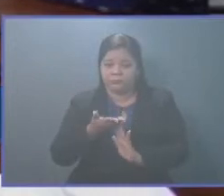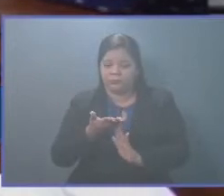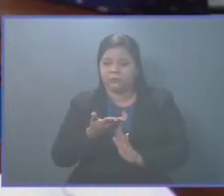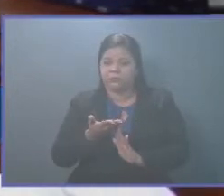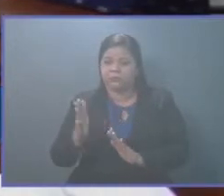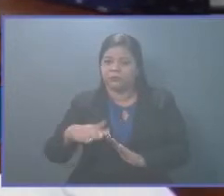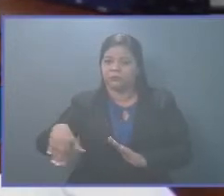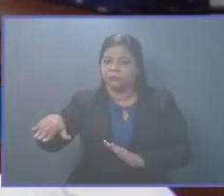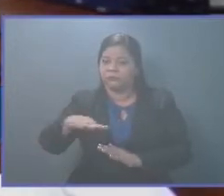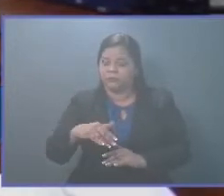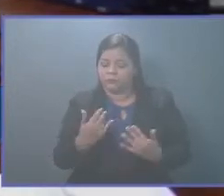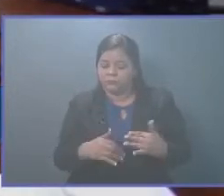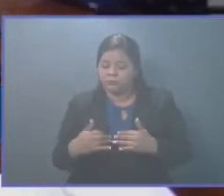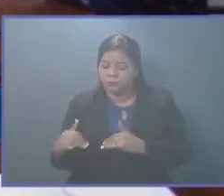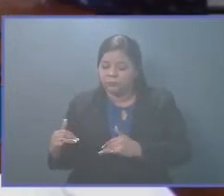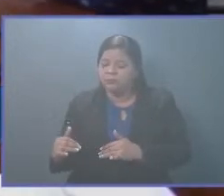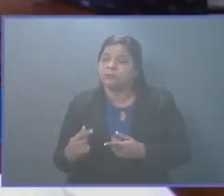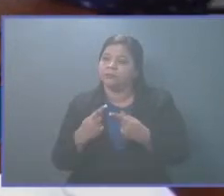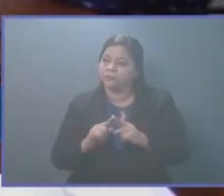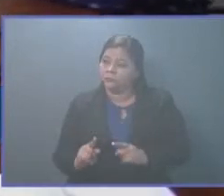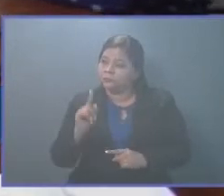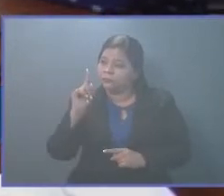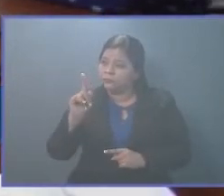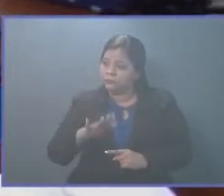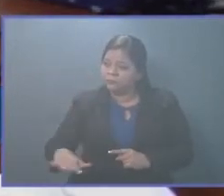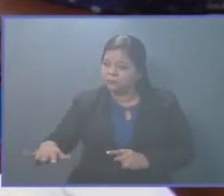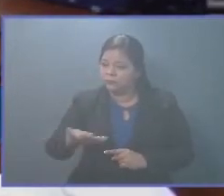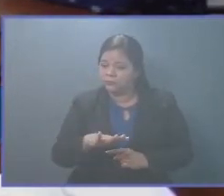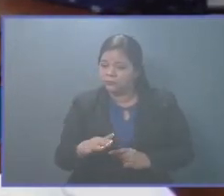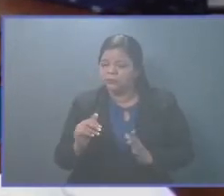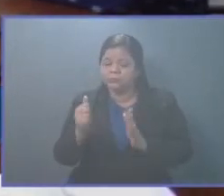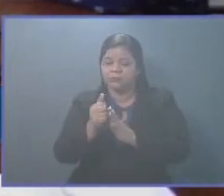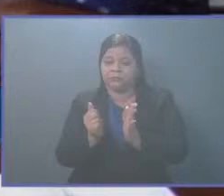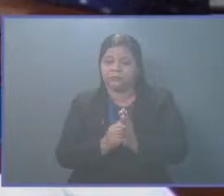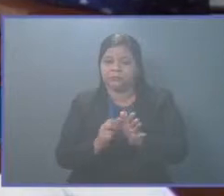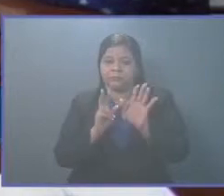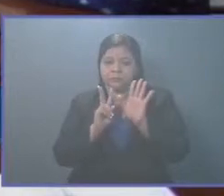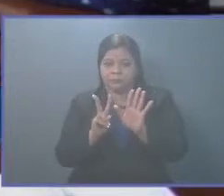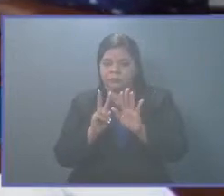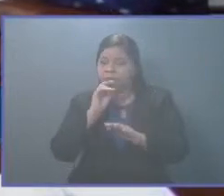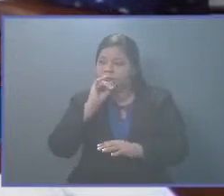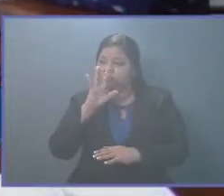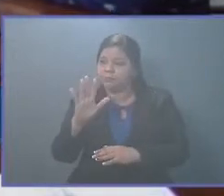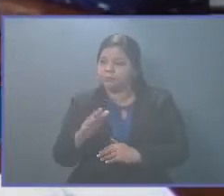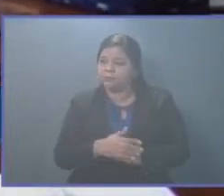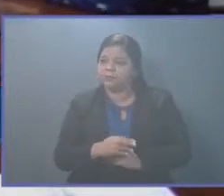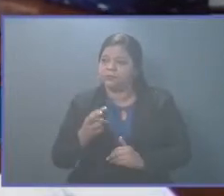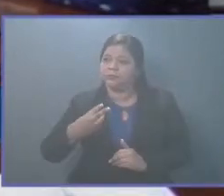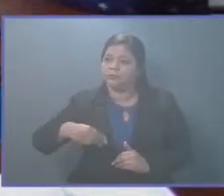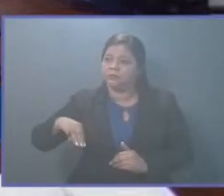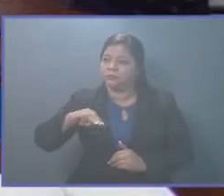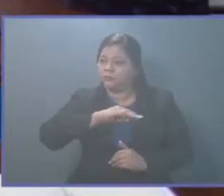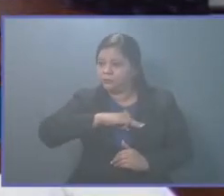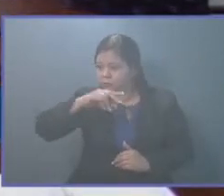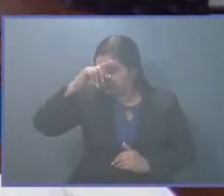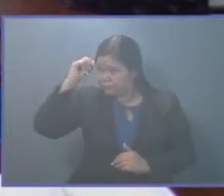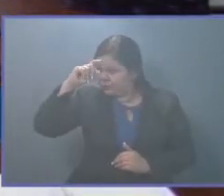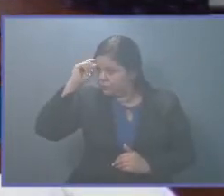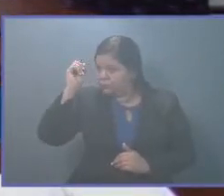acción. Y en uno de los campos de acción, en el artículo 7, se encuentra el Ministerio de Trabajo